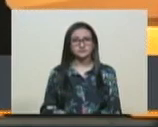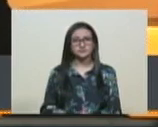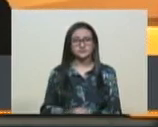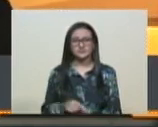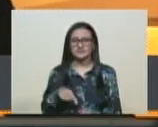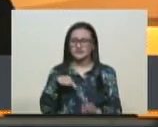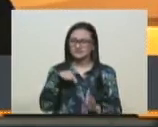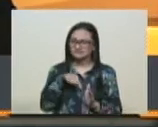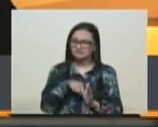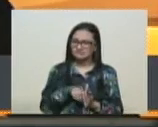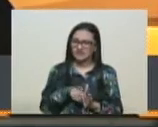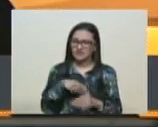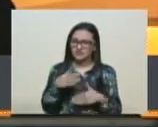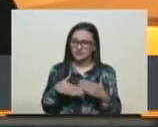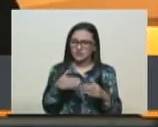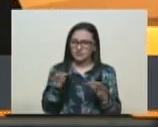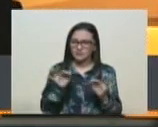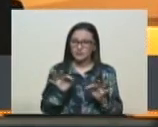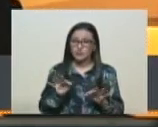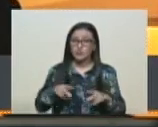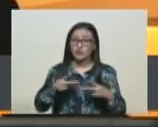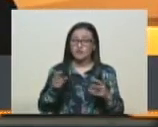modelo de la revolución bolivariana.